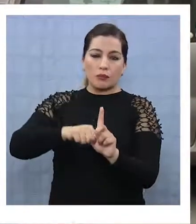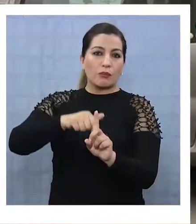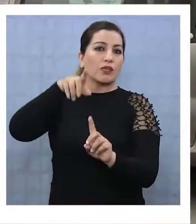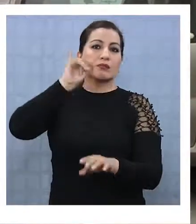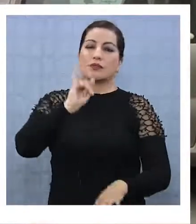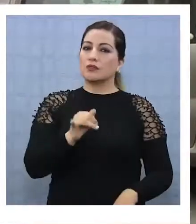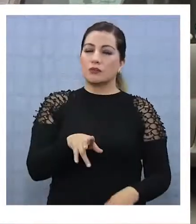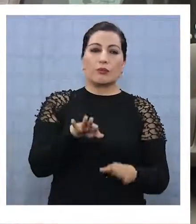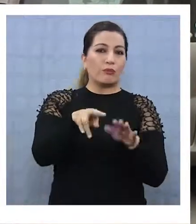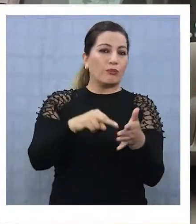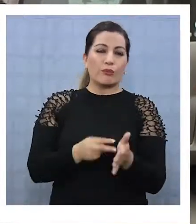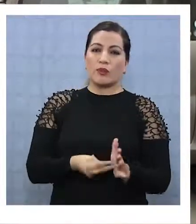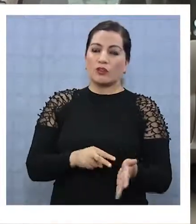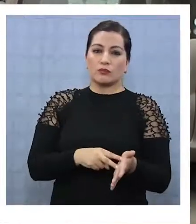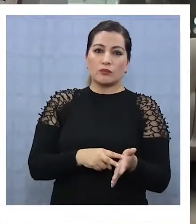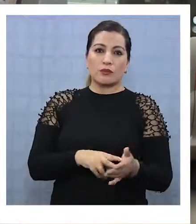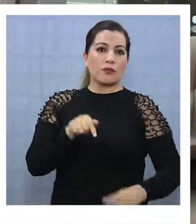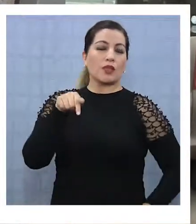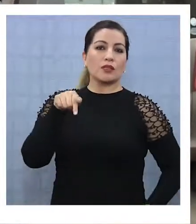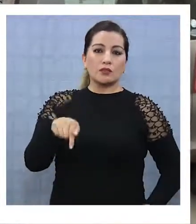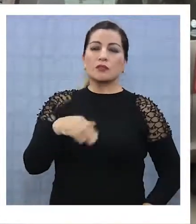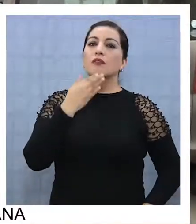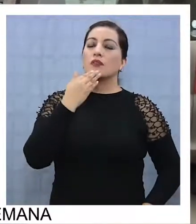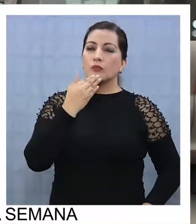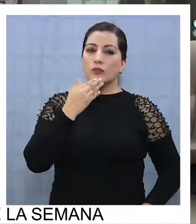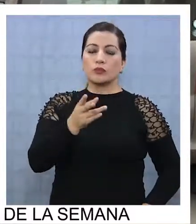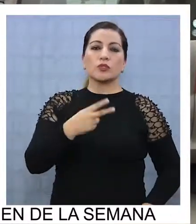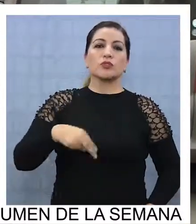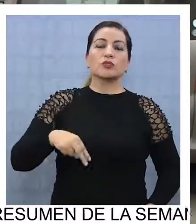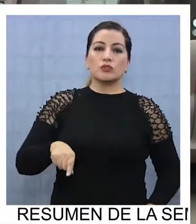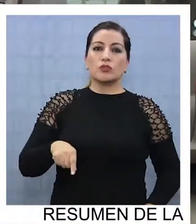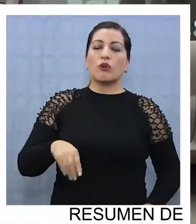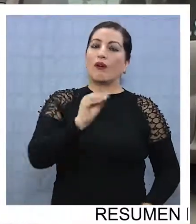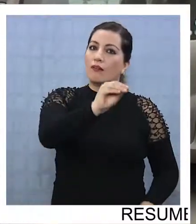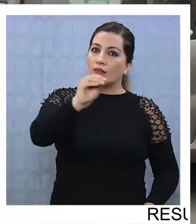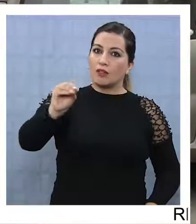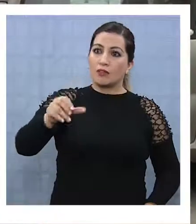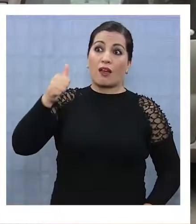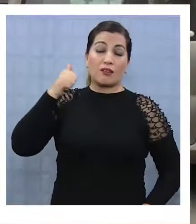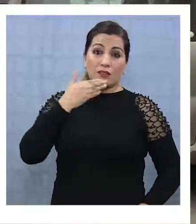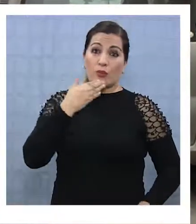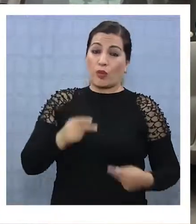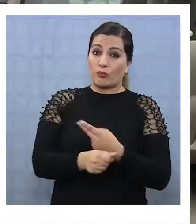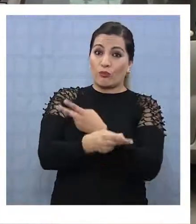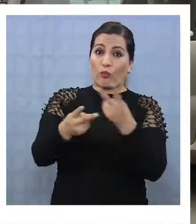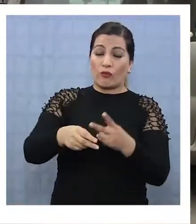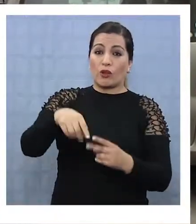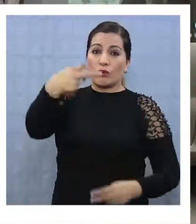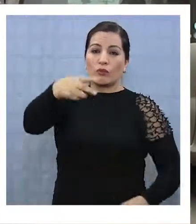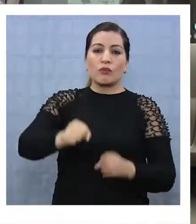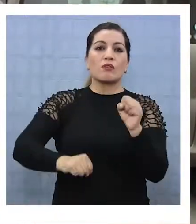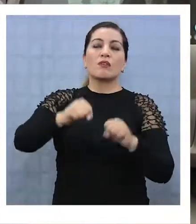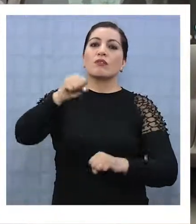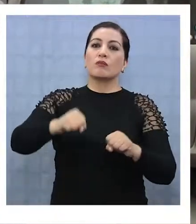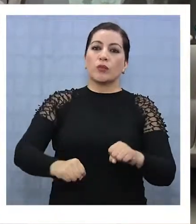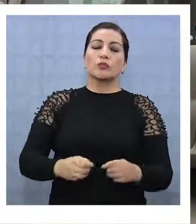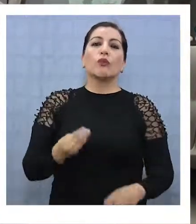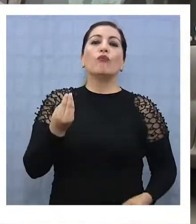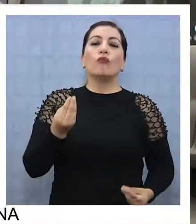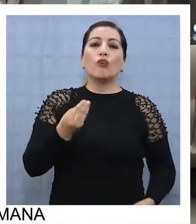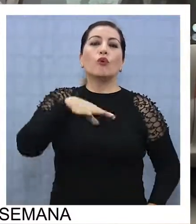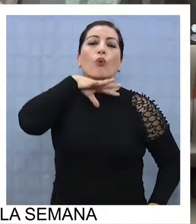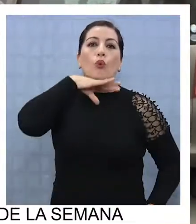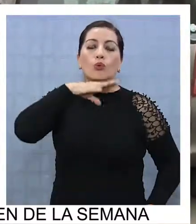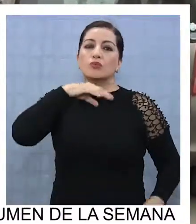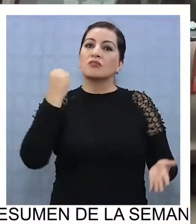esto es toda esta historia. Por lo tanto también aquí yo he hecho un llamado y ayer lo hice también públicamente a los empresarios a que